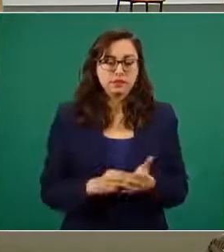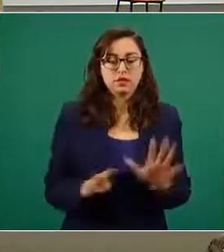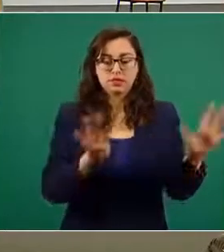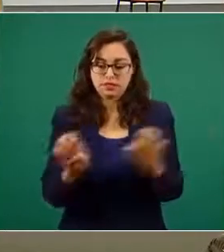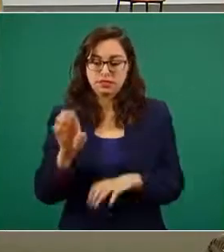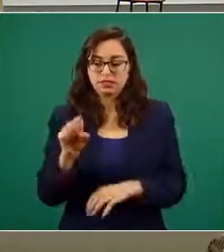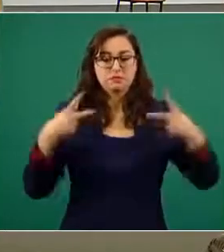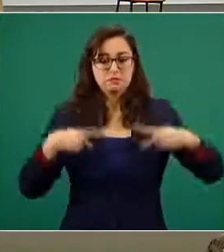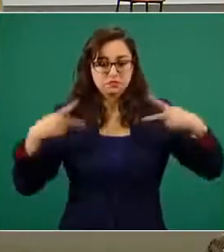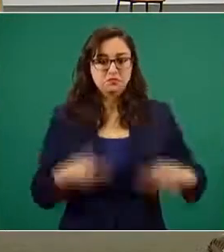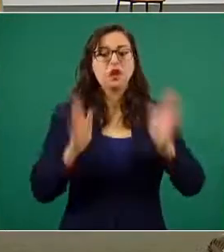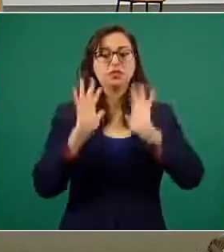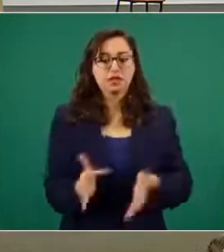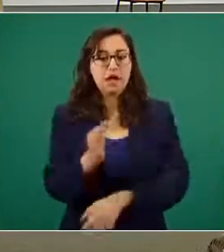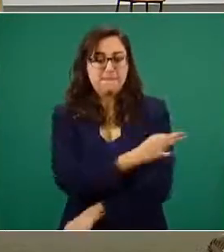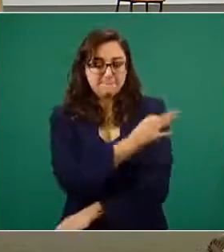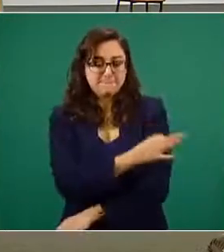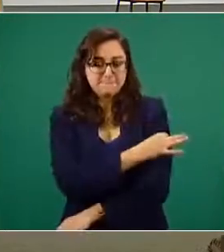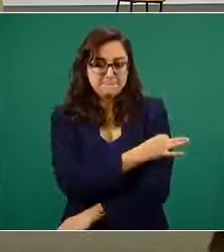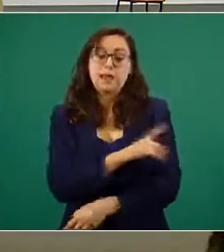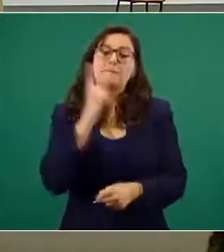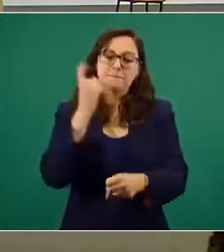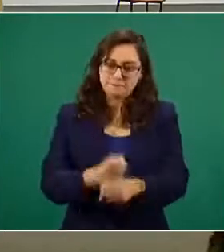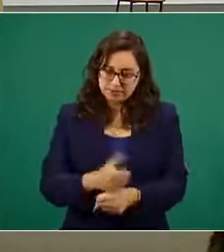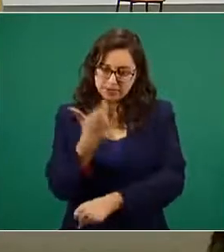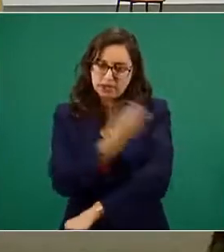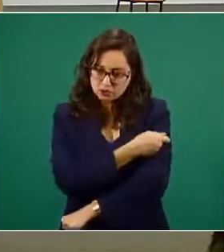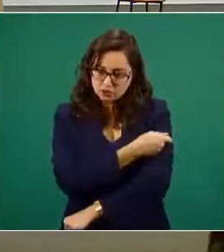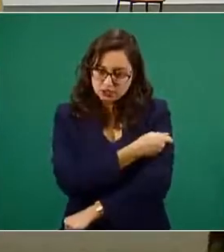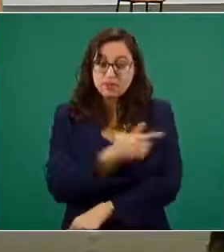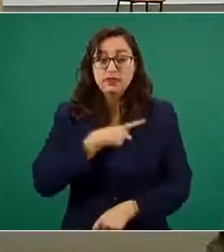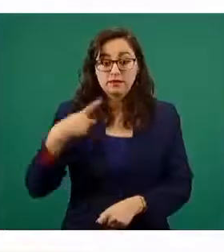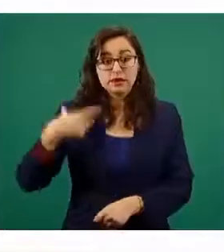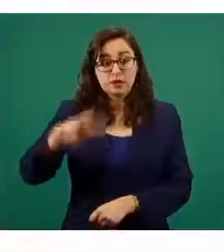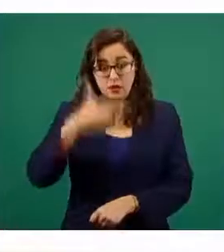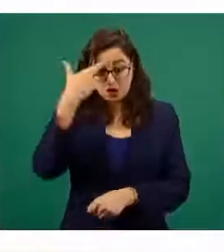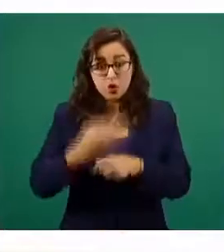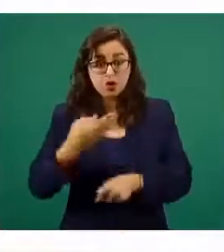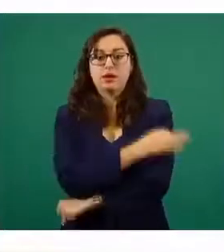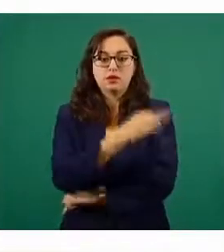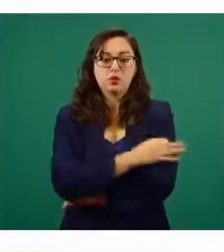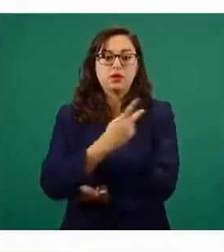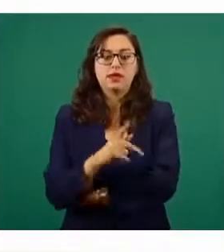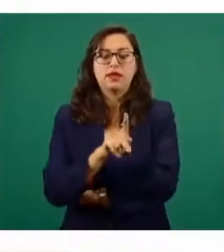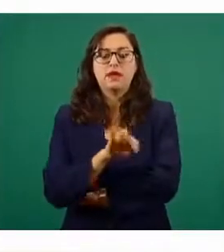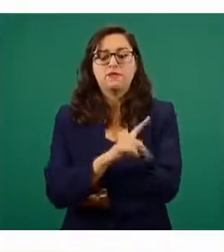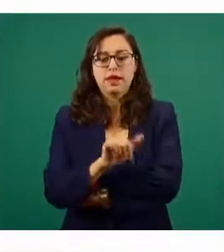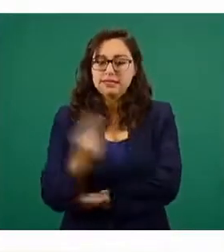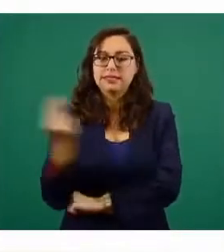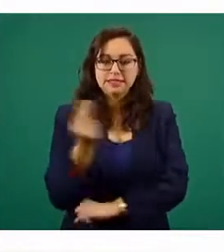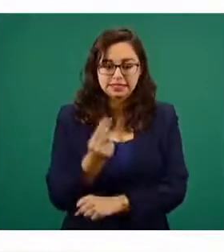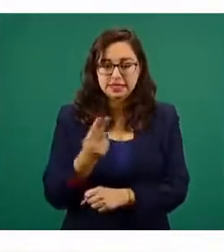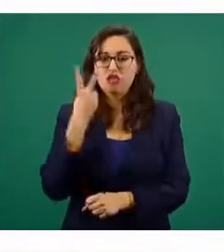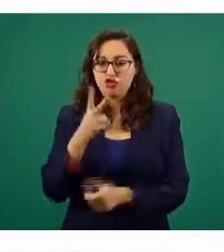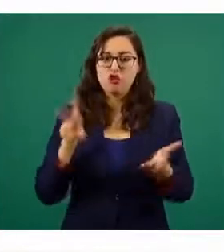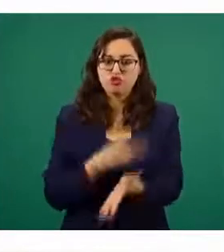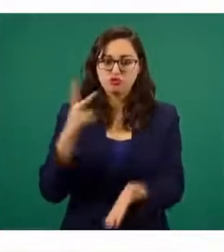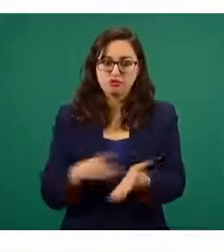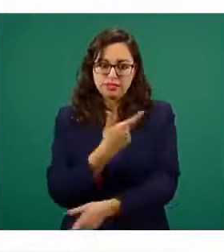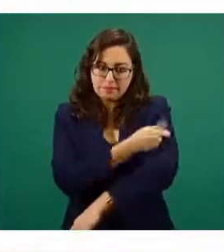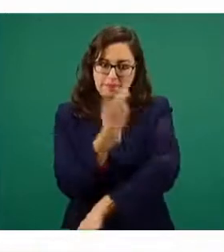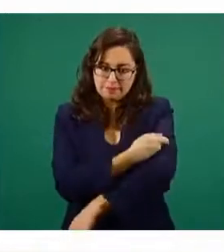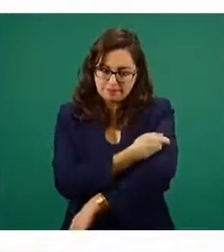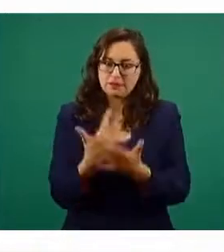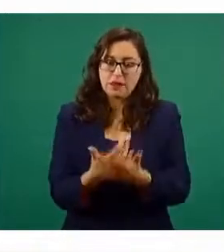han sido ya vacunadas. Hasta ahorita es, desde luego, la primera dosis. Recordar que aquí estamos usando la vacuna de Pfizer-BioNTech, que requiere 2 dosis con un intervalo de